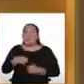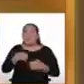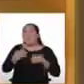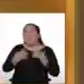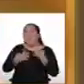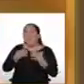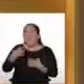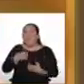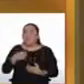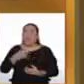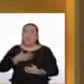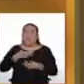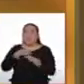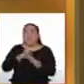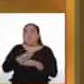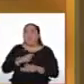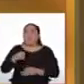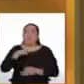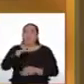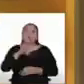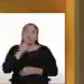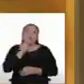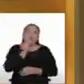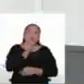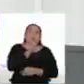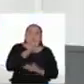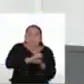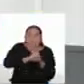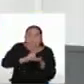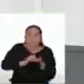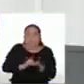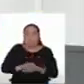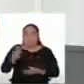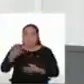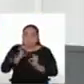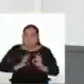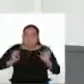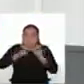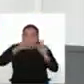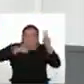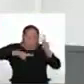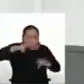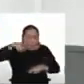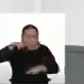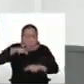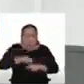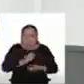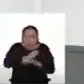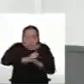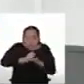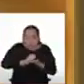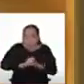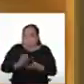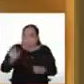la forma, solo porque usé una servilleta. ¿Por qué no valoras todo lo que está aquí adentro, todo el